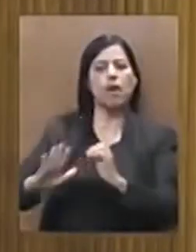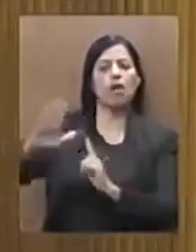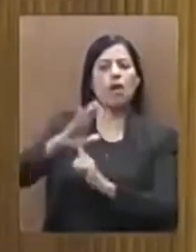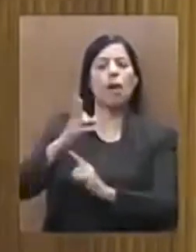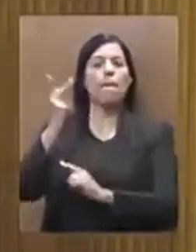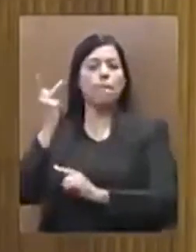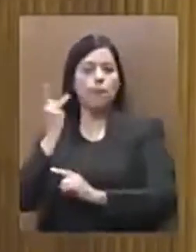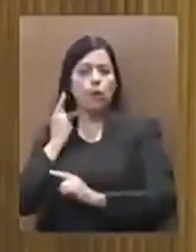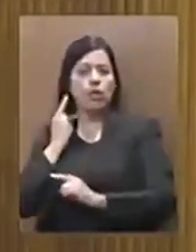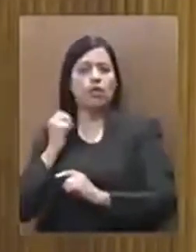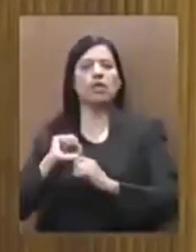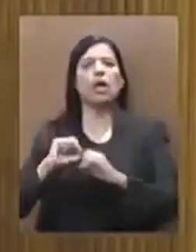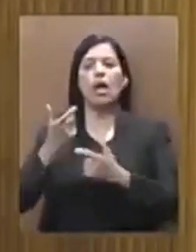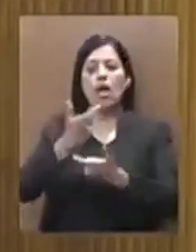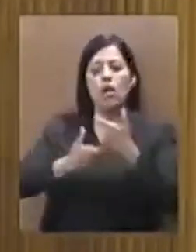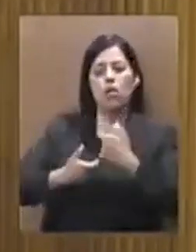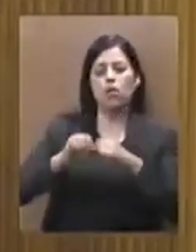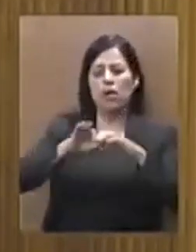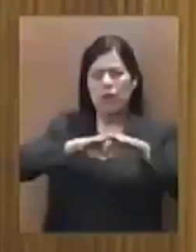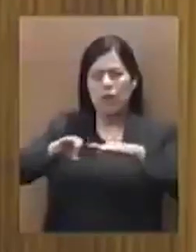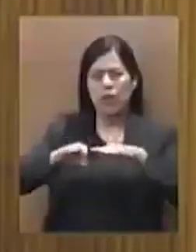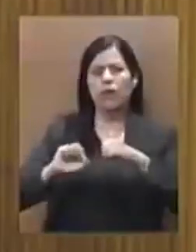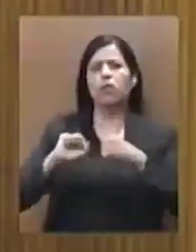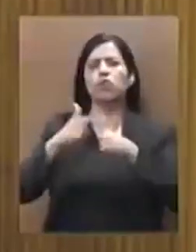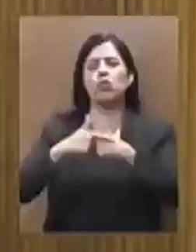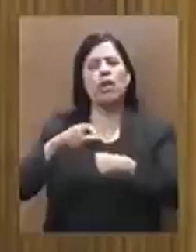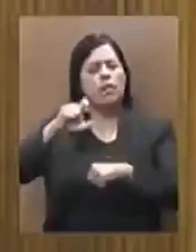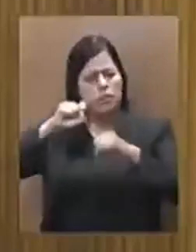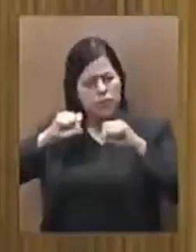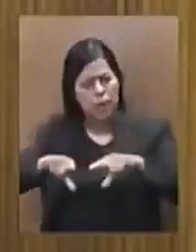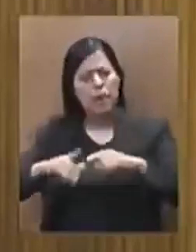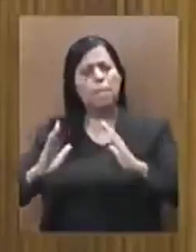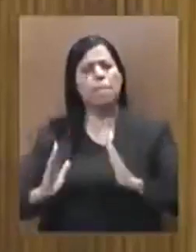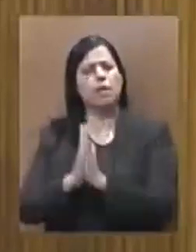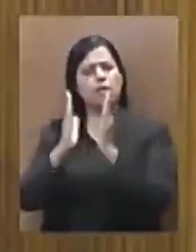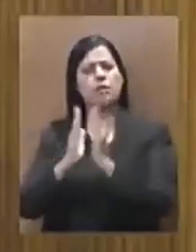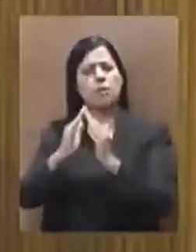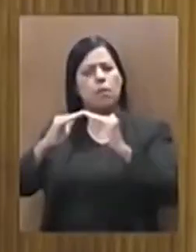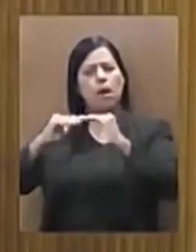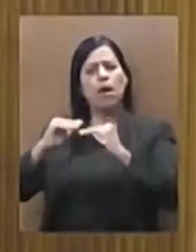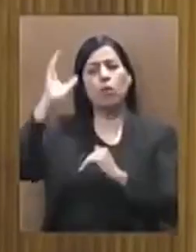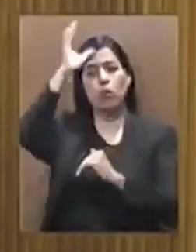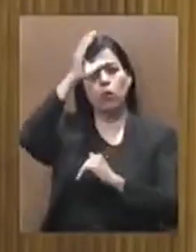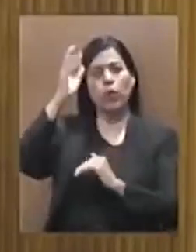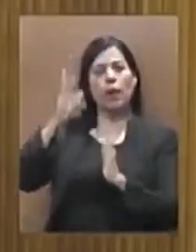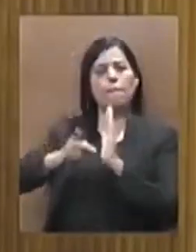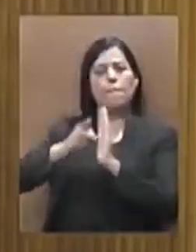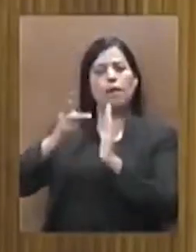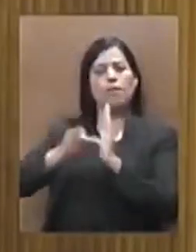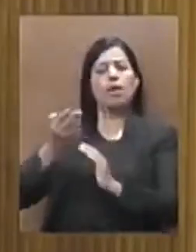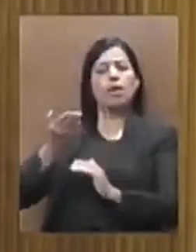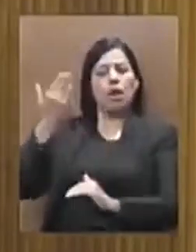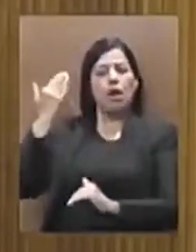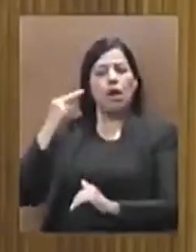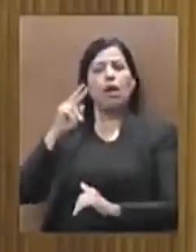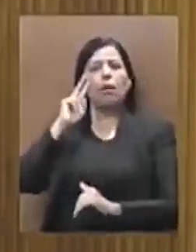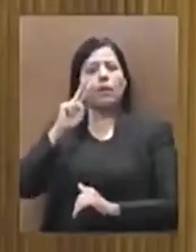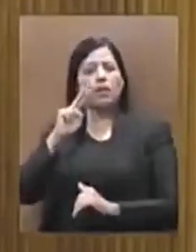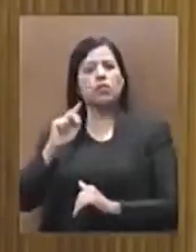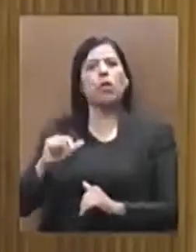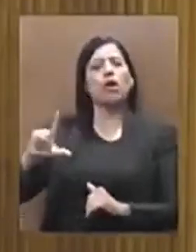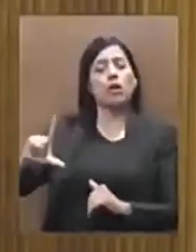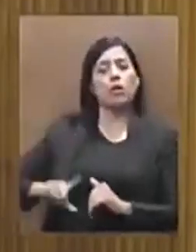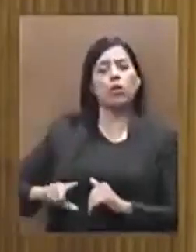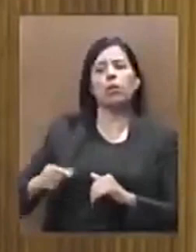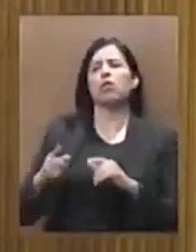económica social y como es el caso particular cultural estos últimos meses hemos visto que el gobierno Estatal ha llevado a